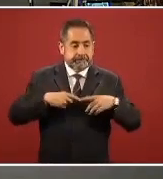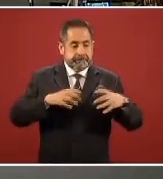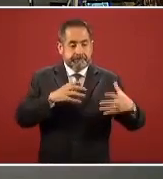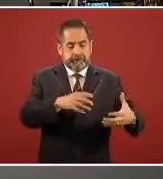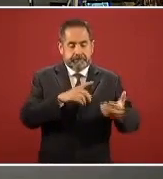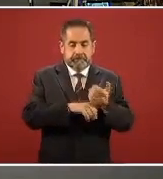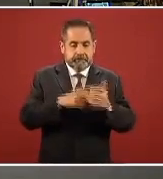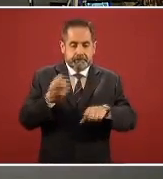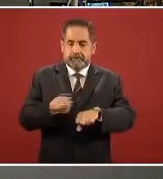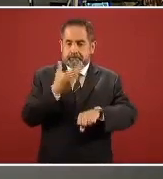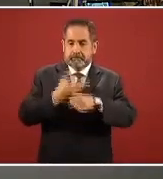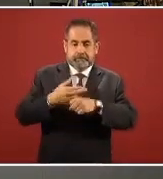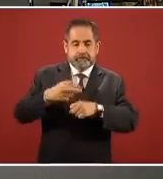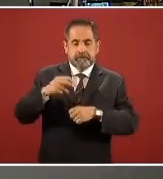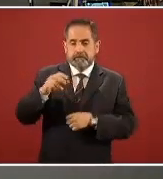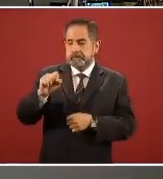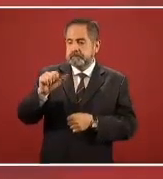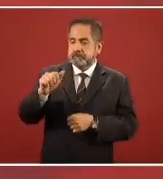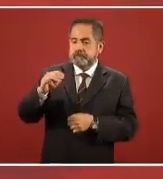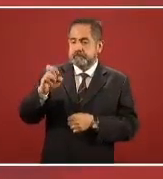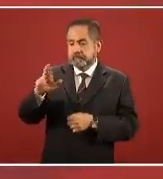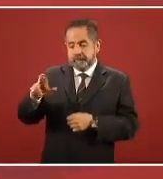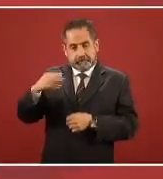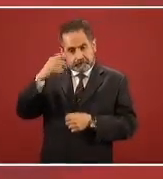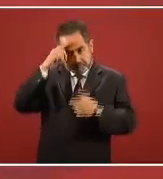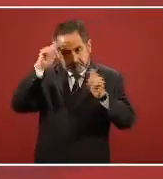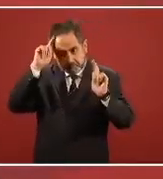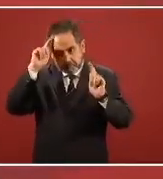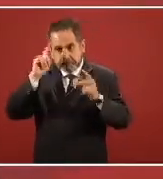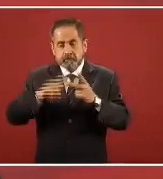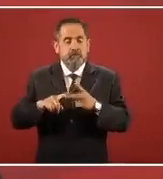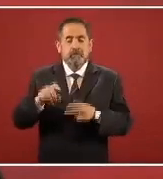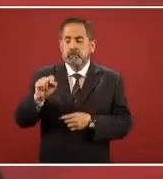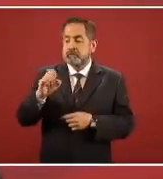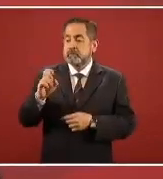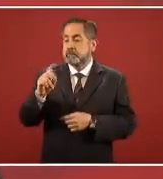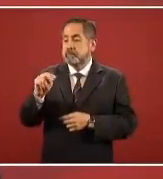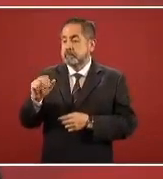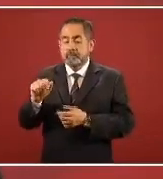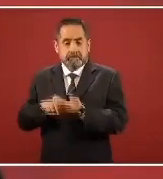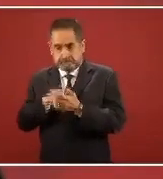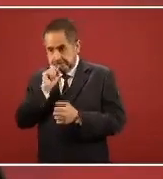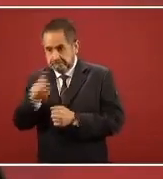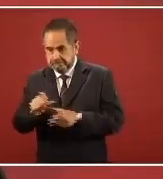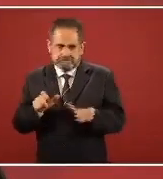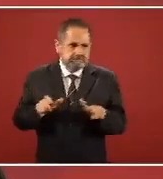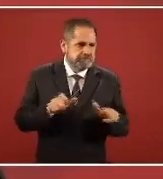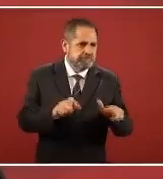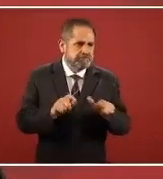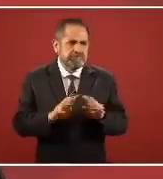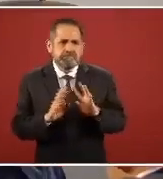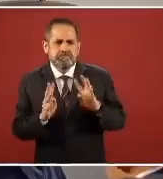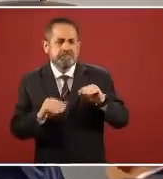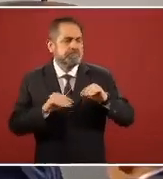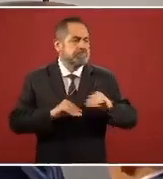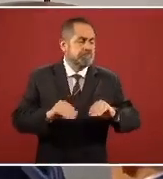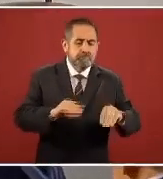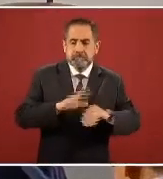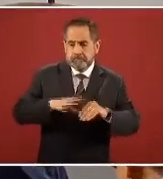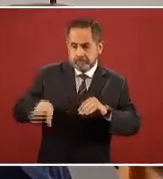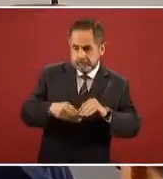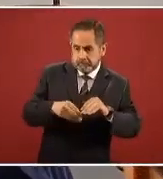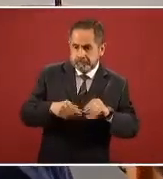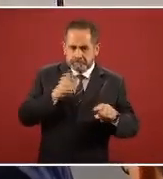de la Secretaría de Marina o de la Secretaría de la Defensa también realizando un despliegue adicional